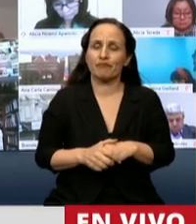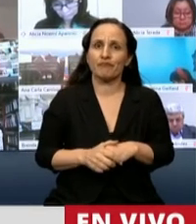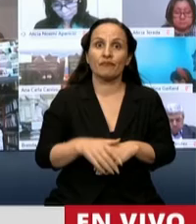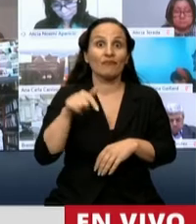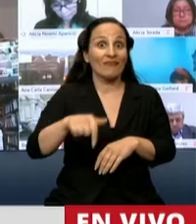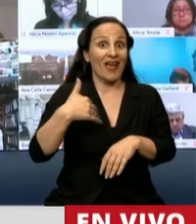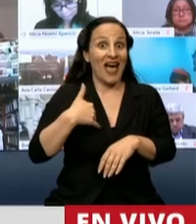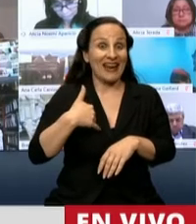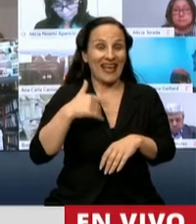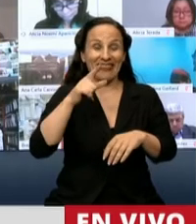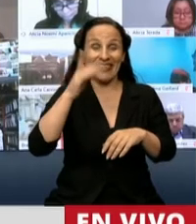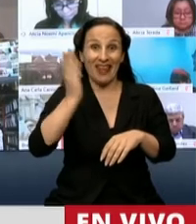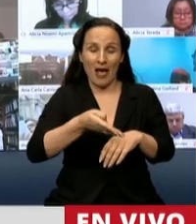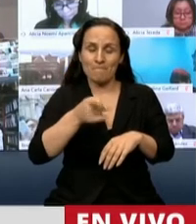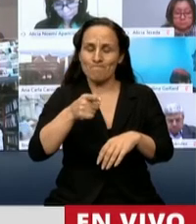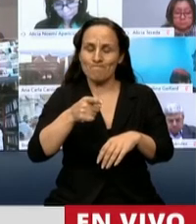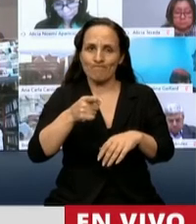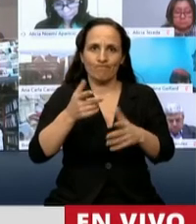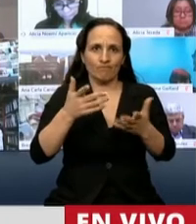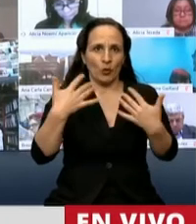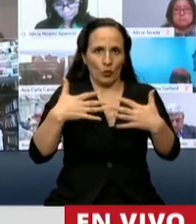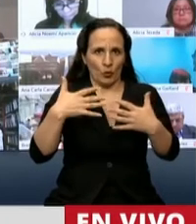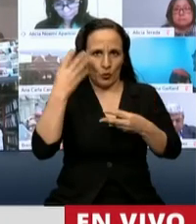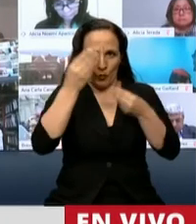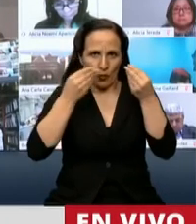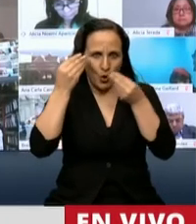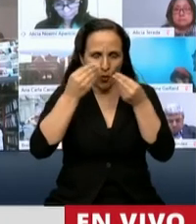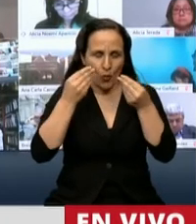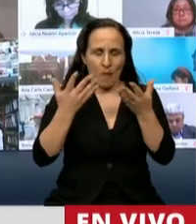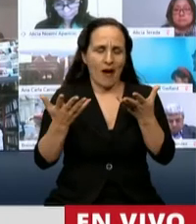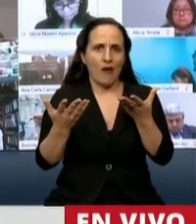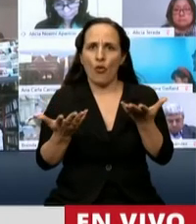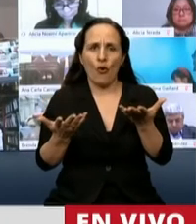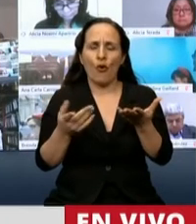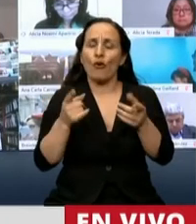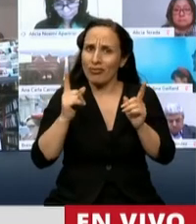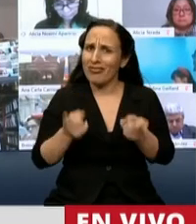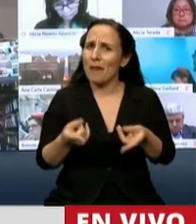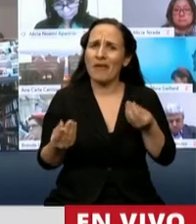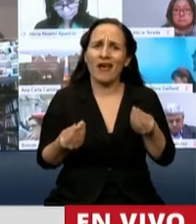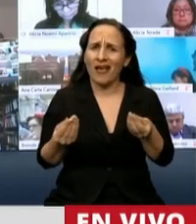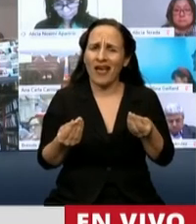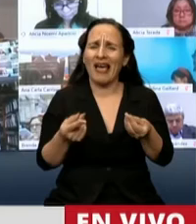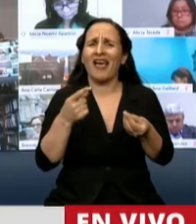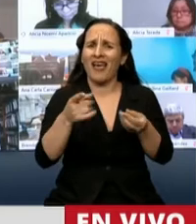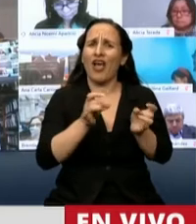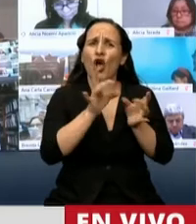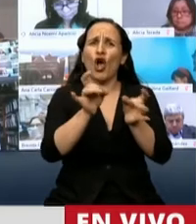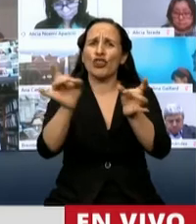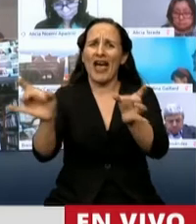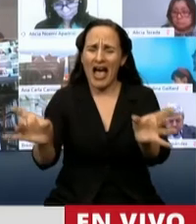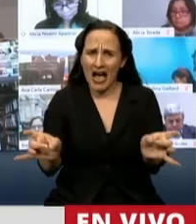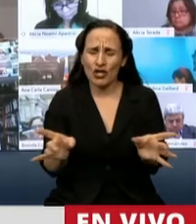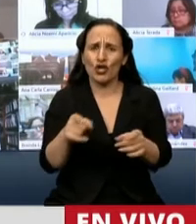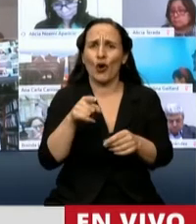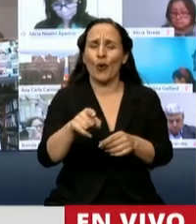nuestro país también nos preocupan. Y además nos preocupa la sostenibilidad del contagio